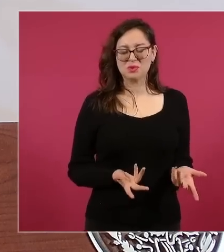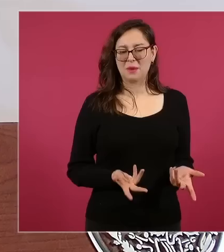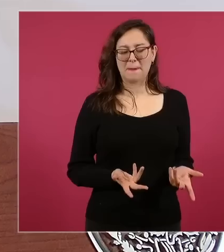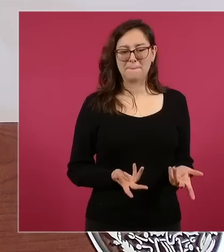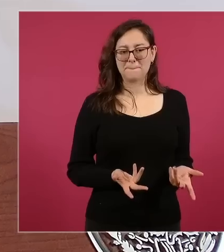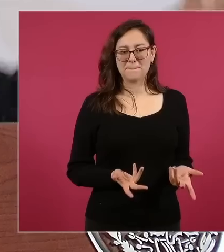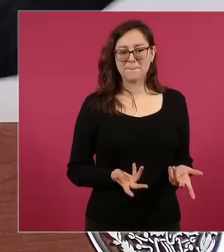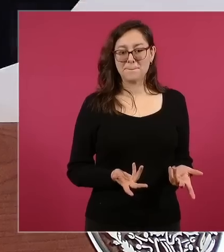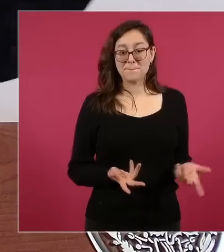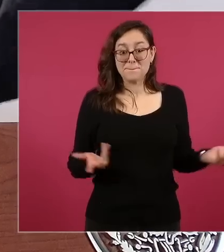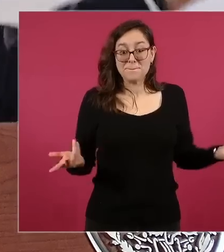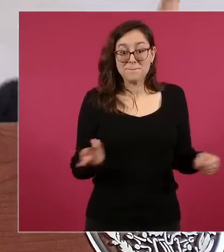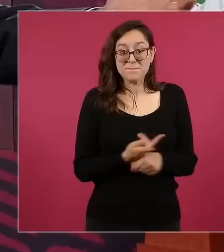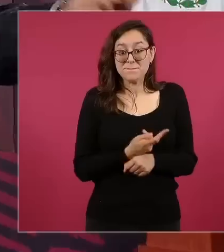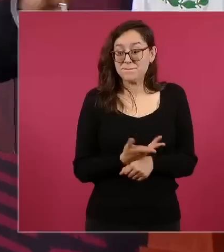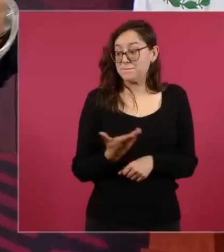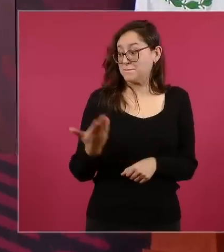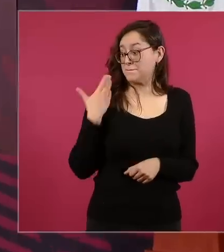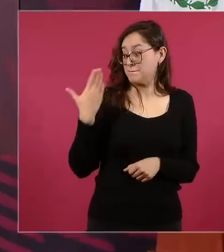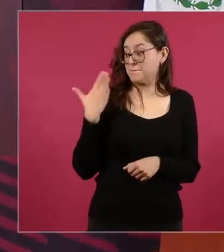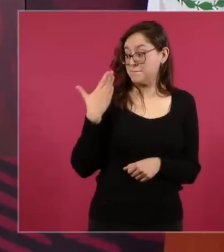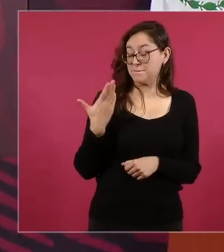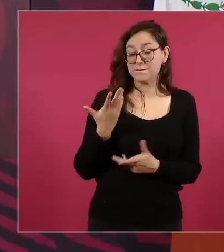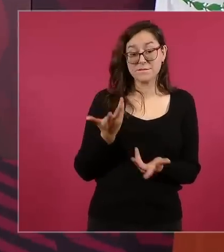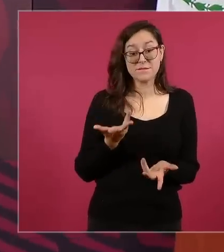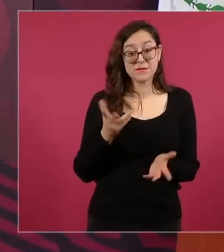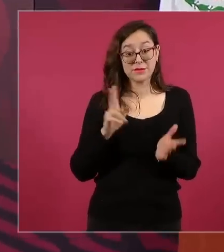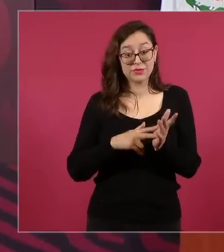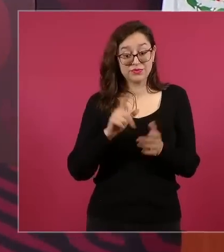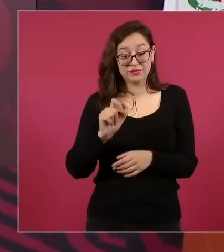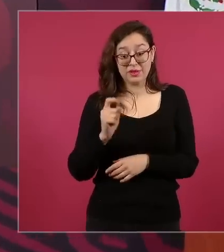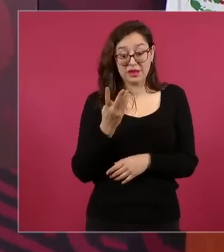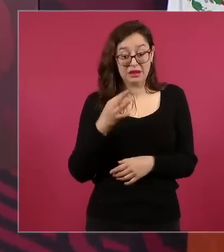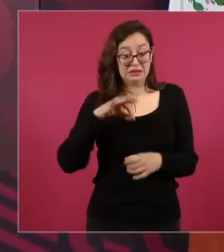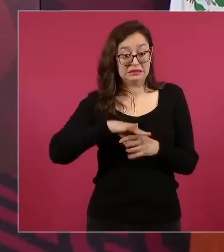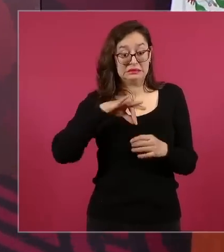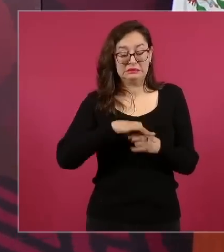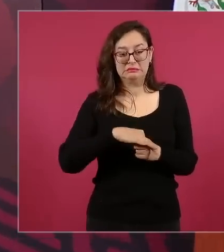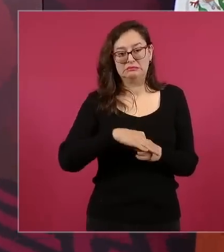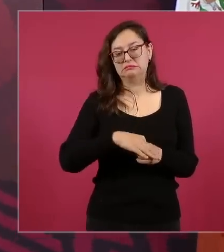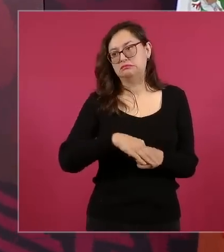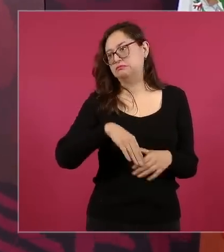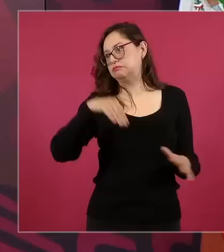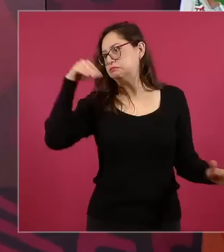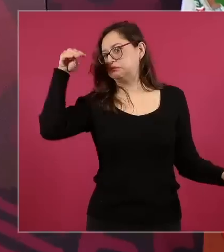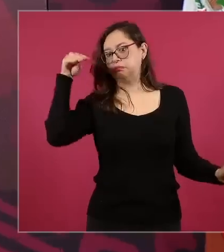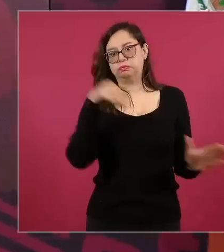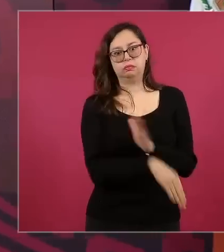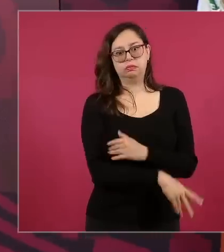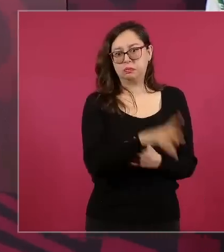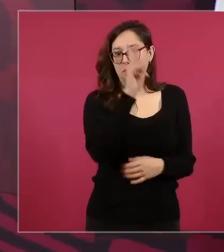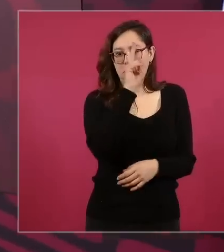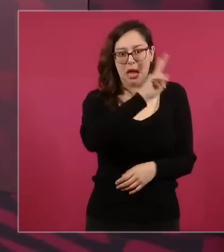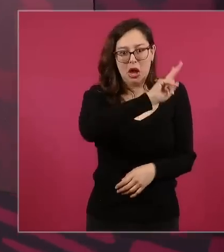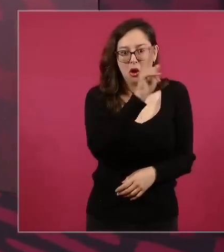y les va mal en la elección presidencial. Pero lo inaudito